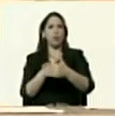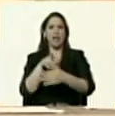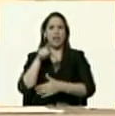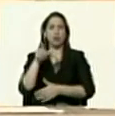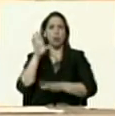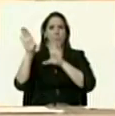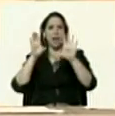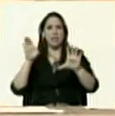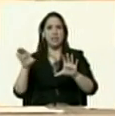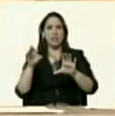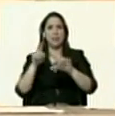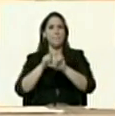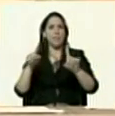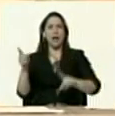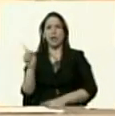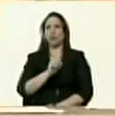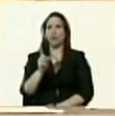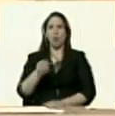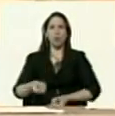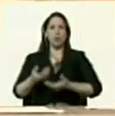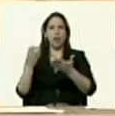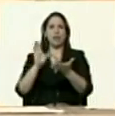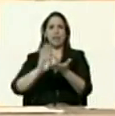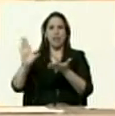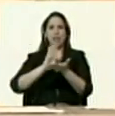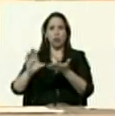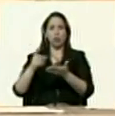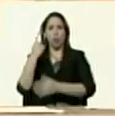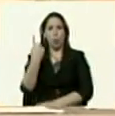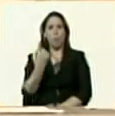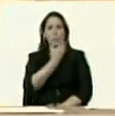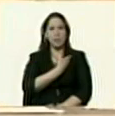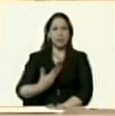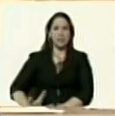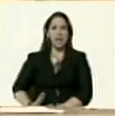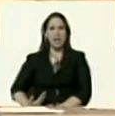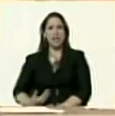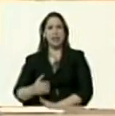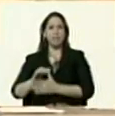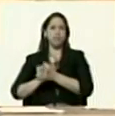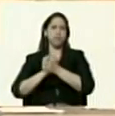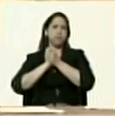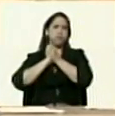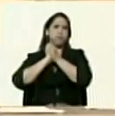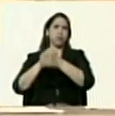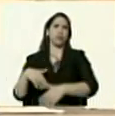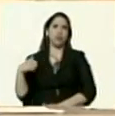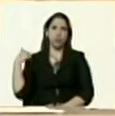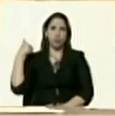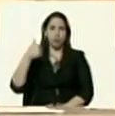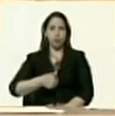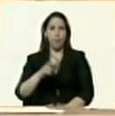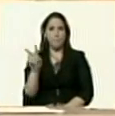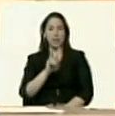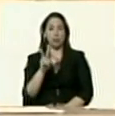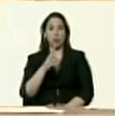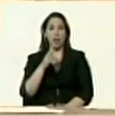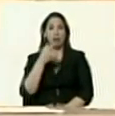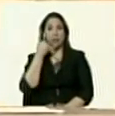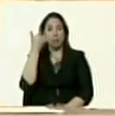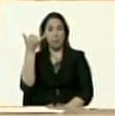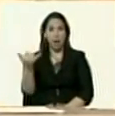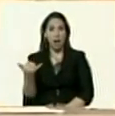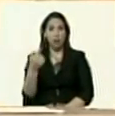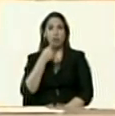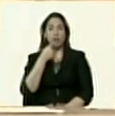crédito a un presidente que era muy amigo de Venezuela. Lo llamaron y